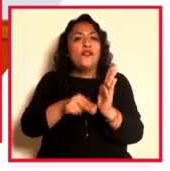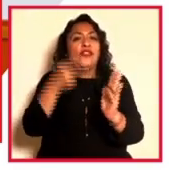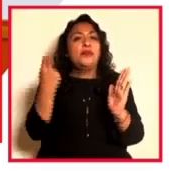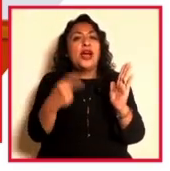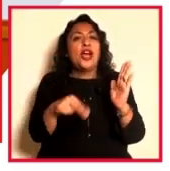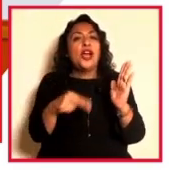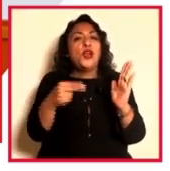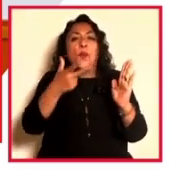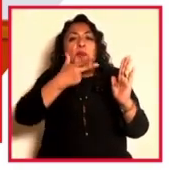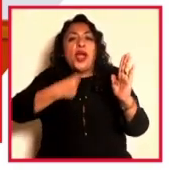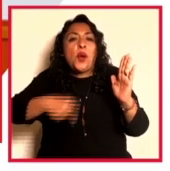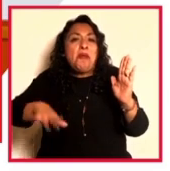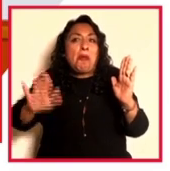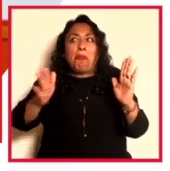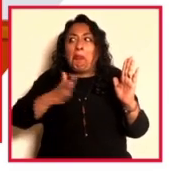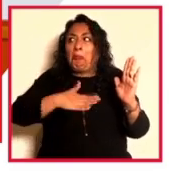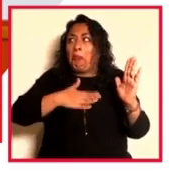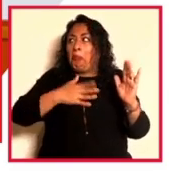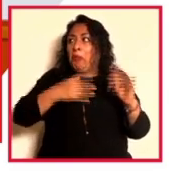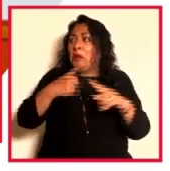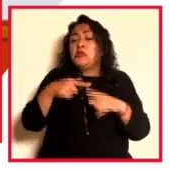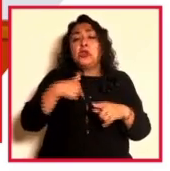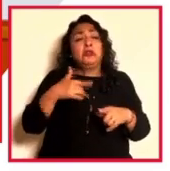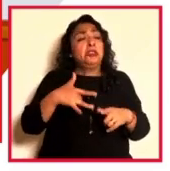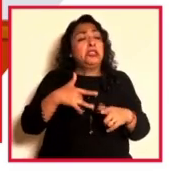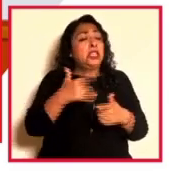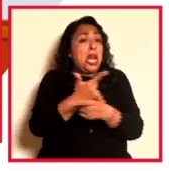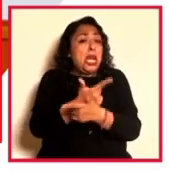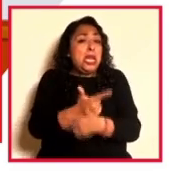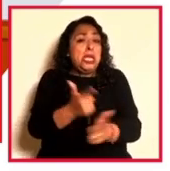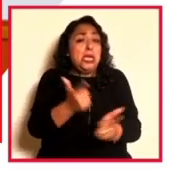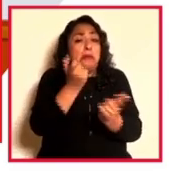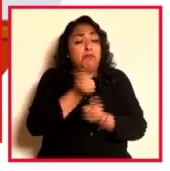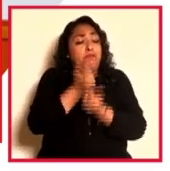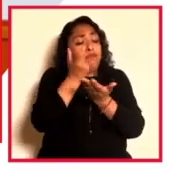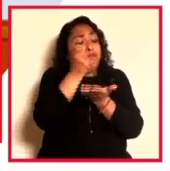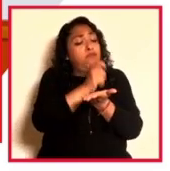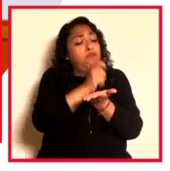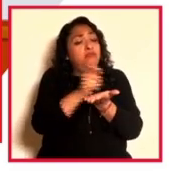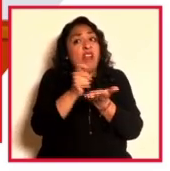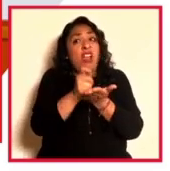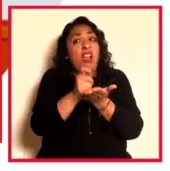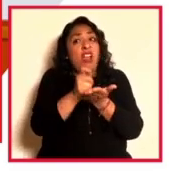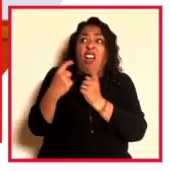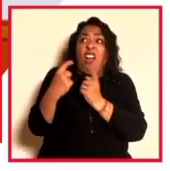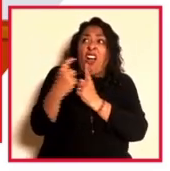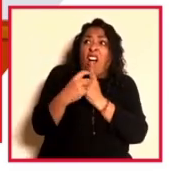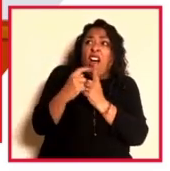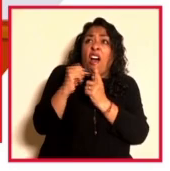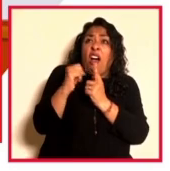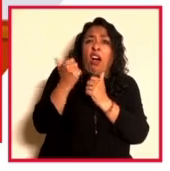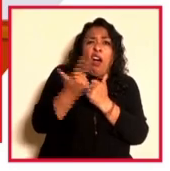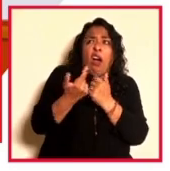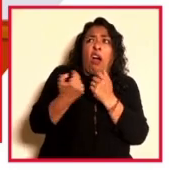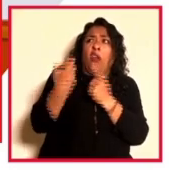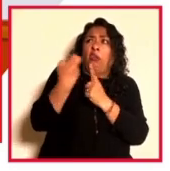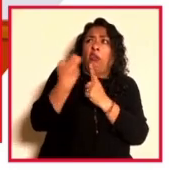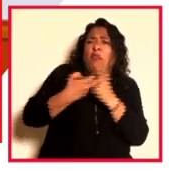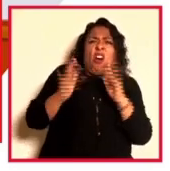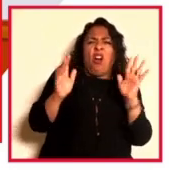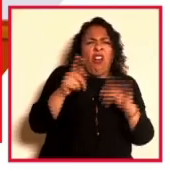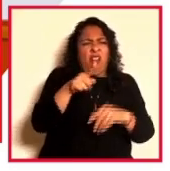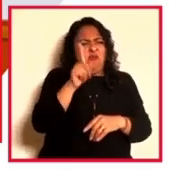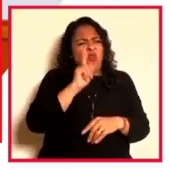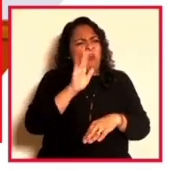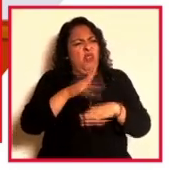hombre me sentía completamente libre y sin temor a ser juzgada o o que dijeran bueno porque esta mujer se pone a escribir